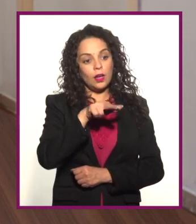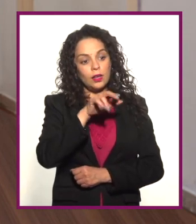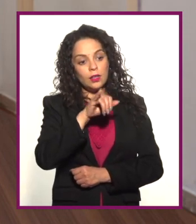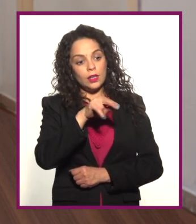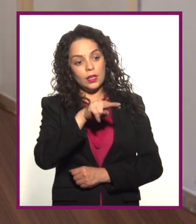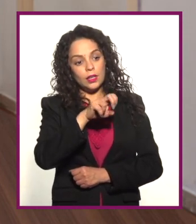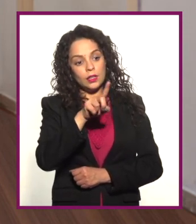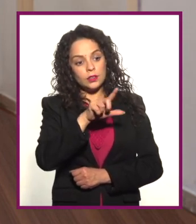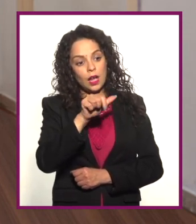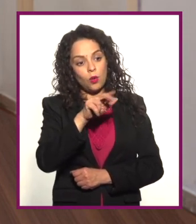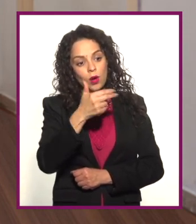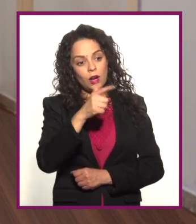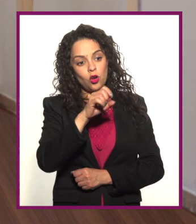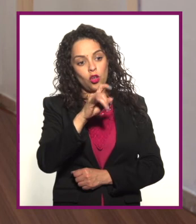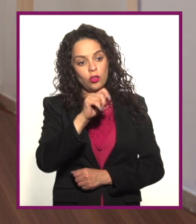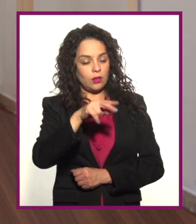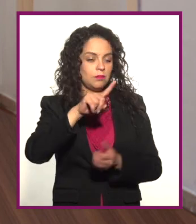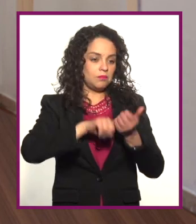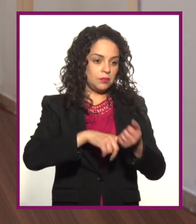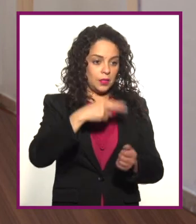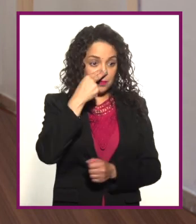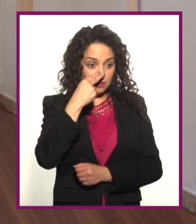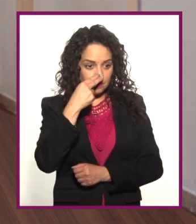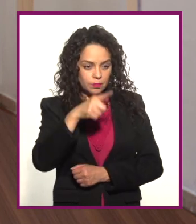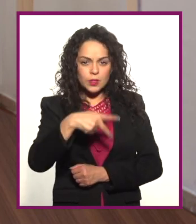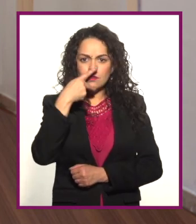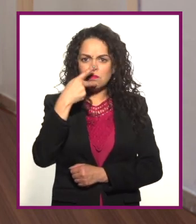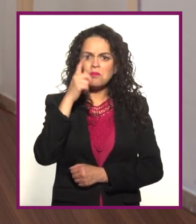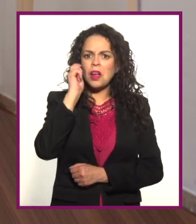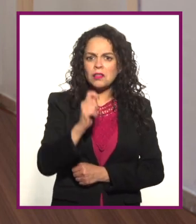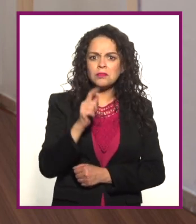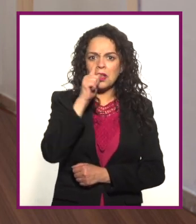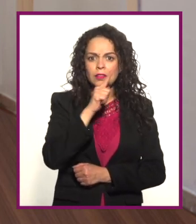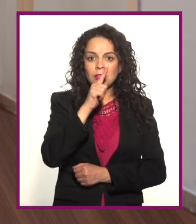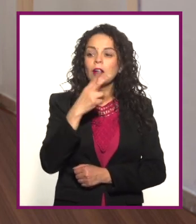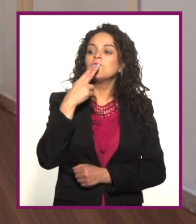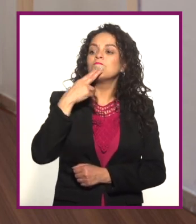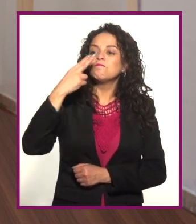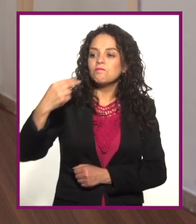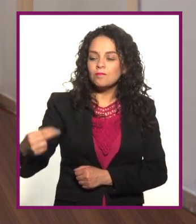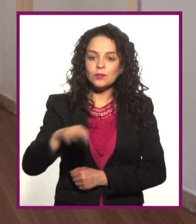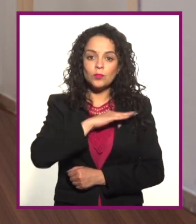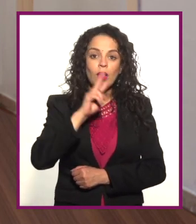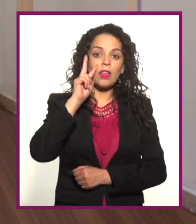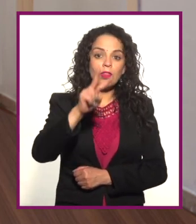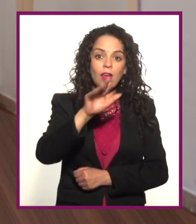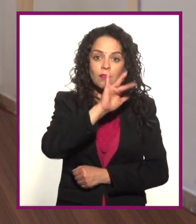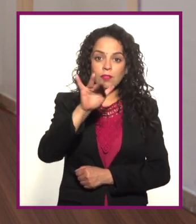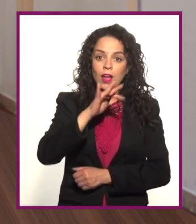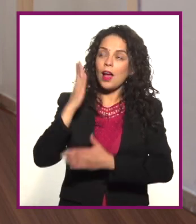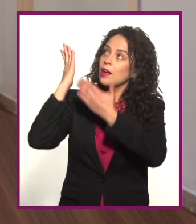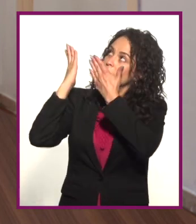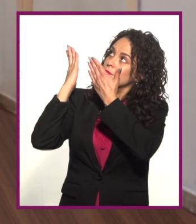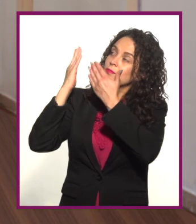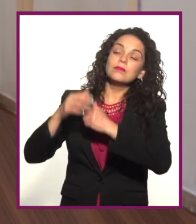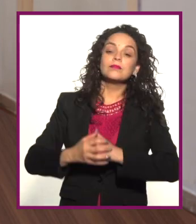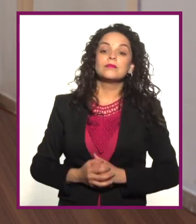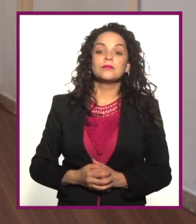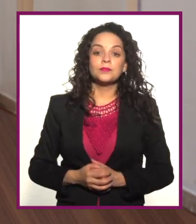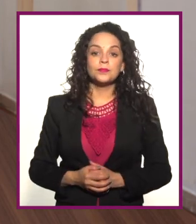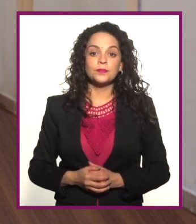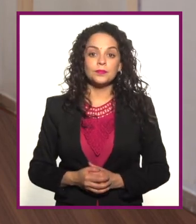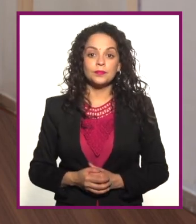Niquitoa ninezahualcoyotl, cahuixoquenel inemogua intlaticpac, anochipa tlaticpac,